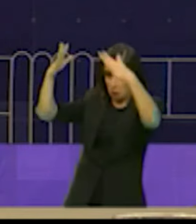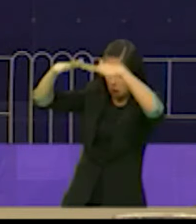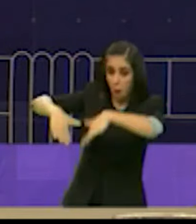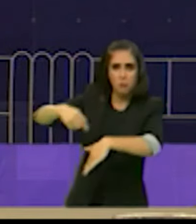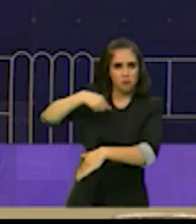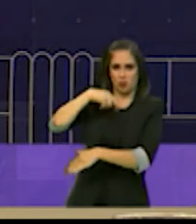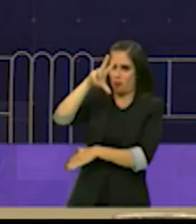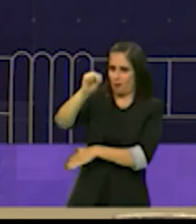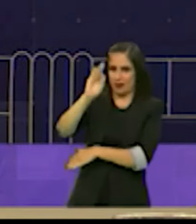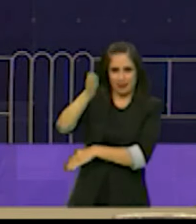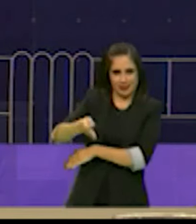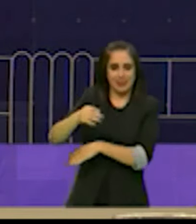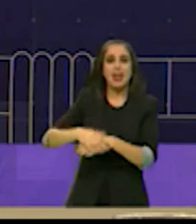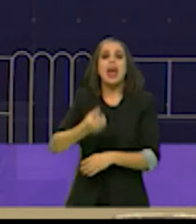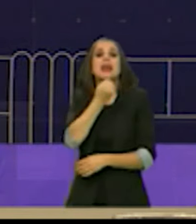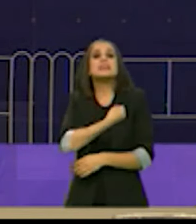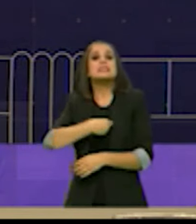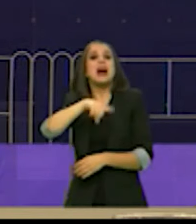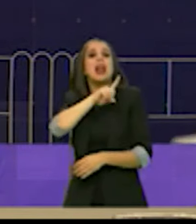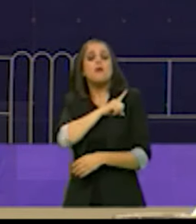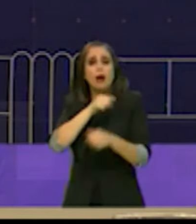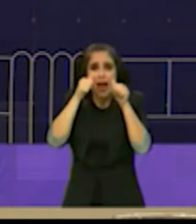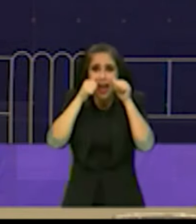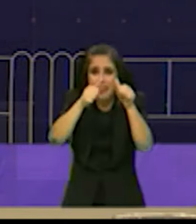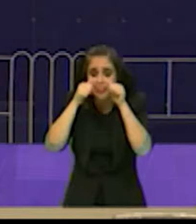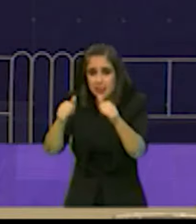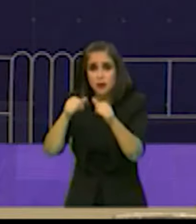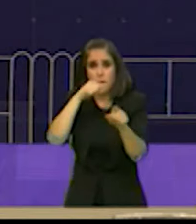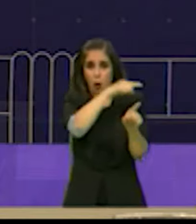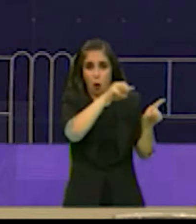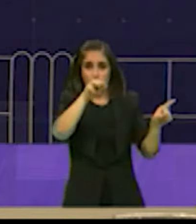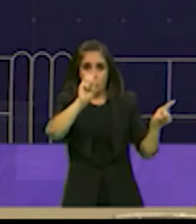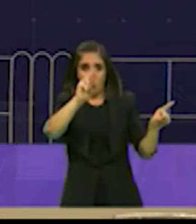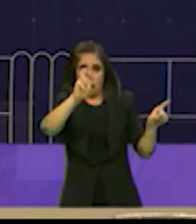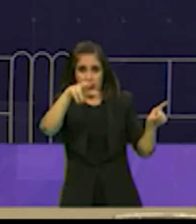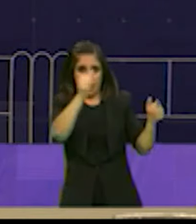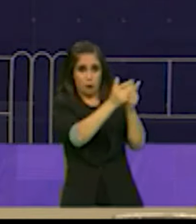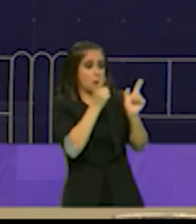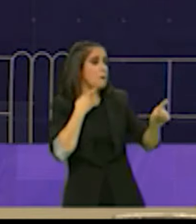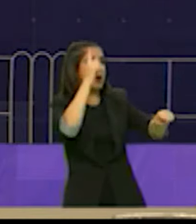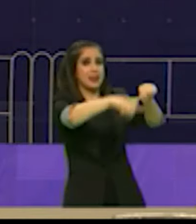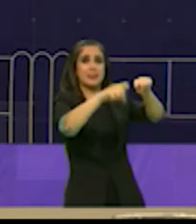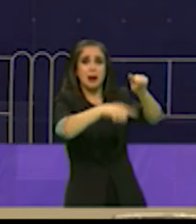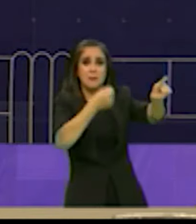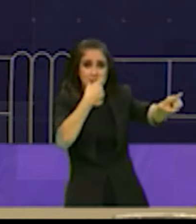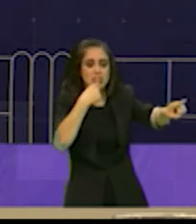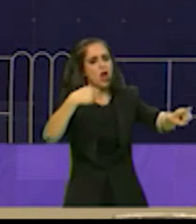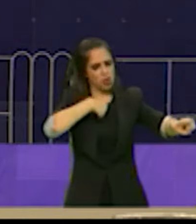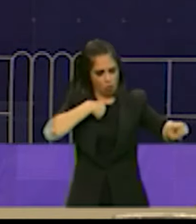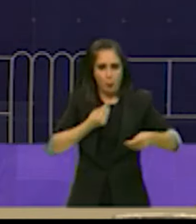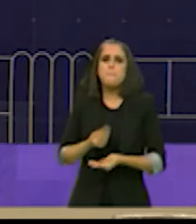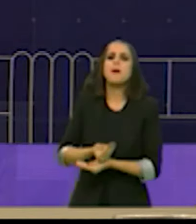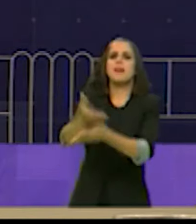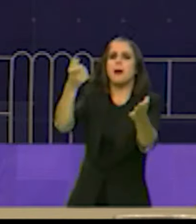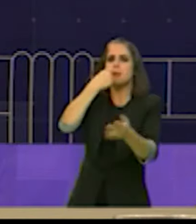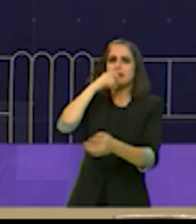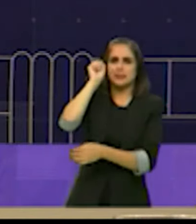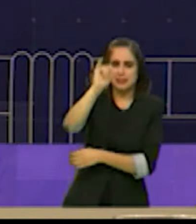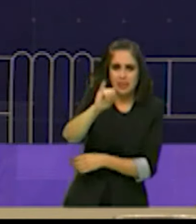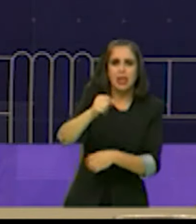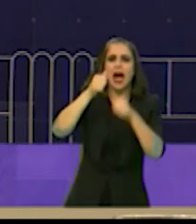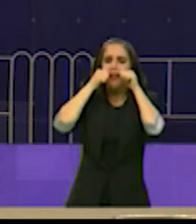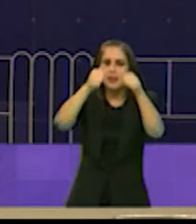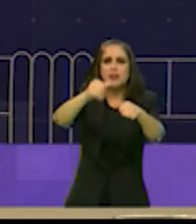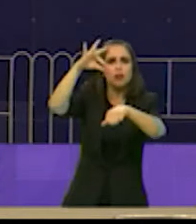que ya no saben qué hacer, que esto se ha repetido en muchos lugares de la ciudad, inclusive Muy bien.